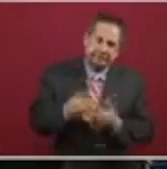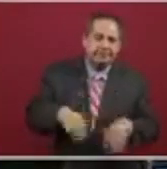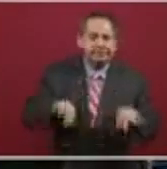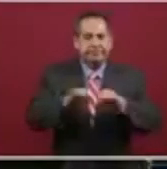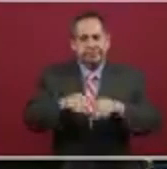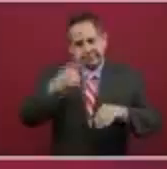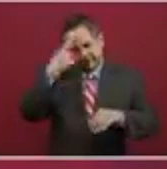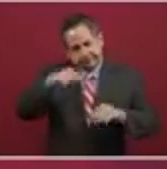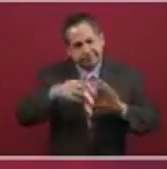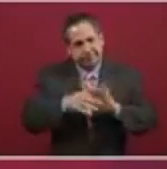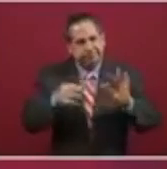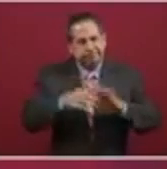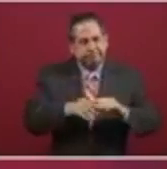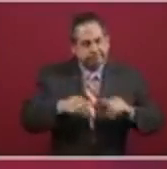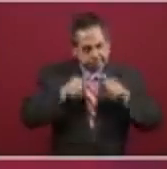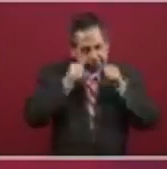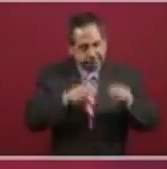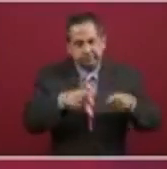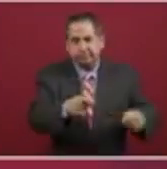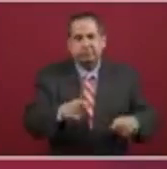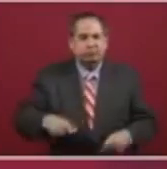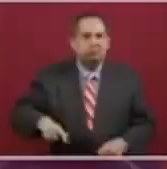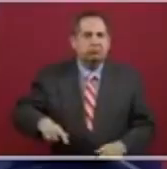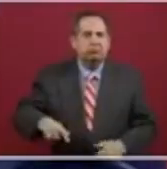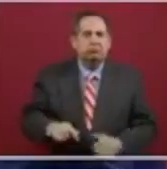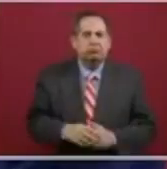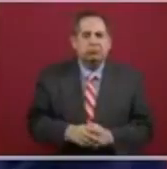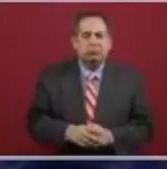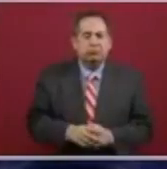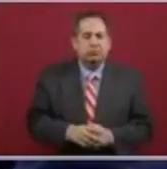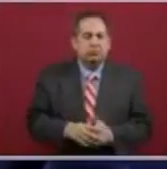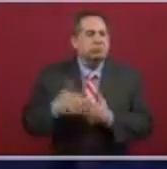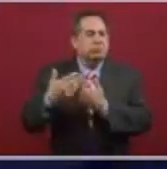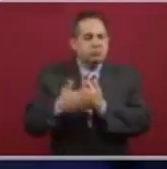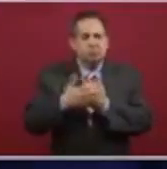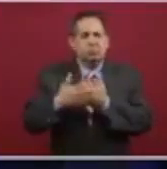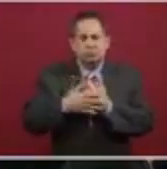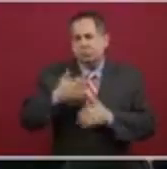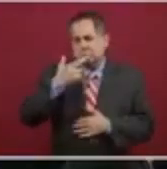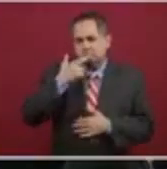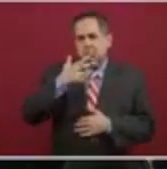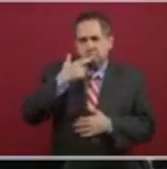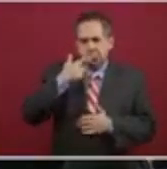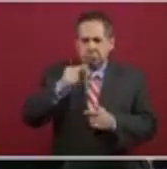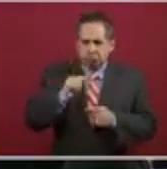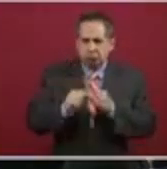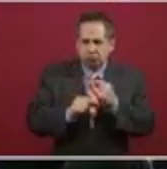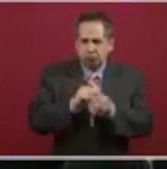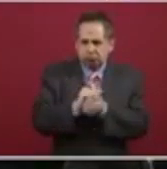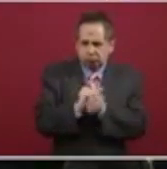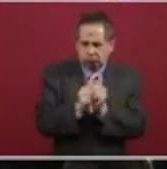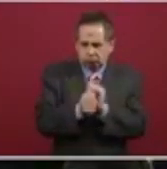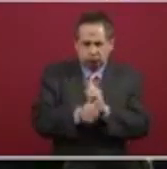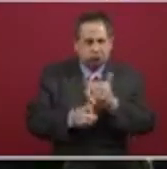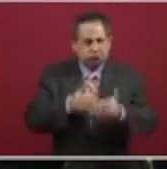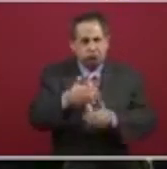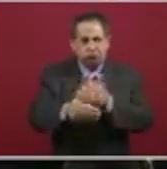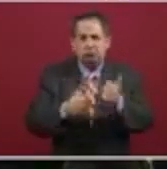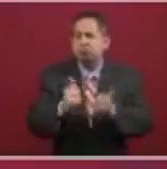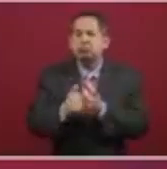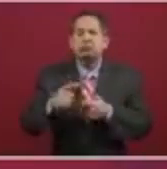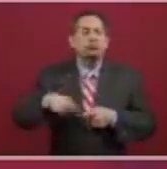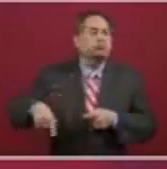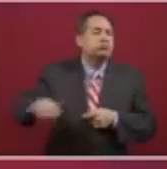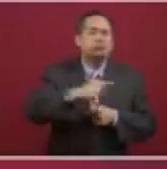importantes del gobierno. Y lo vamos a ir mejorando poco a poco con el apoyo de